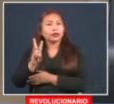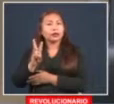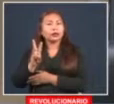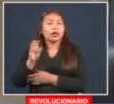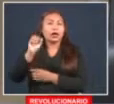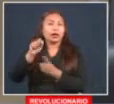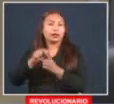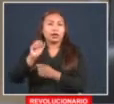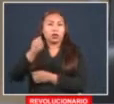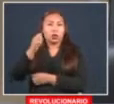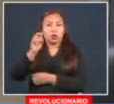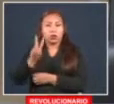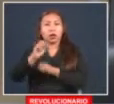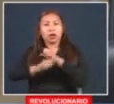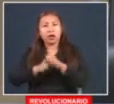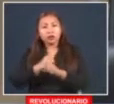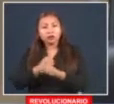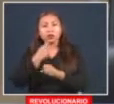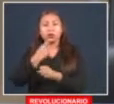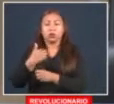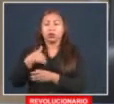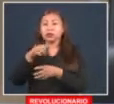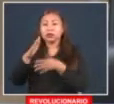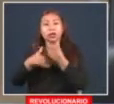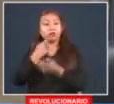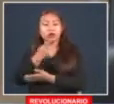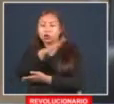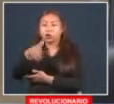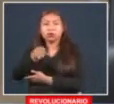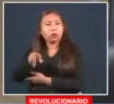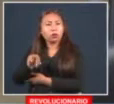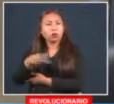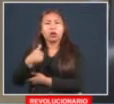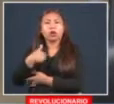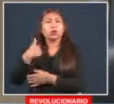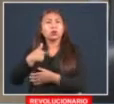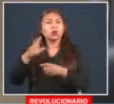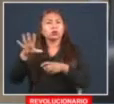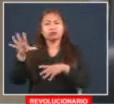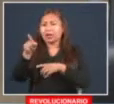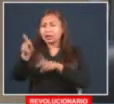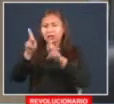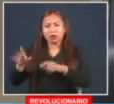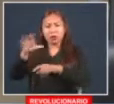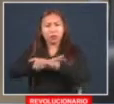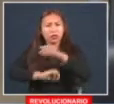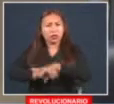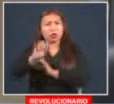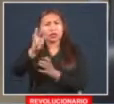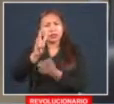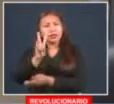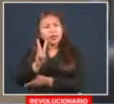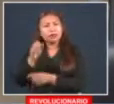gente. Y yo le decía a los compañeros, si vamos a condenar de 6 a 12 años, según mi conocimiento en la